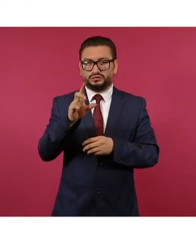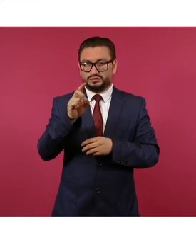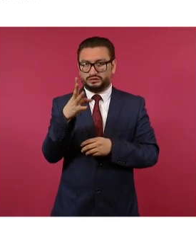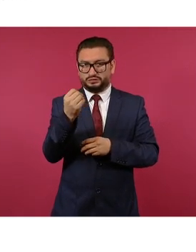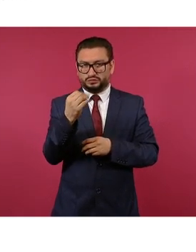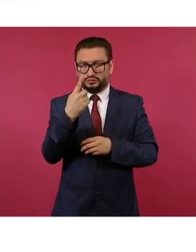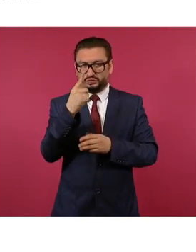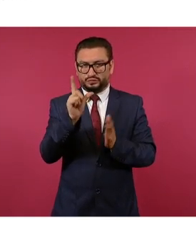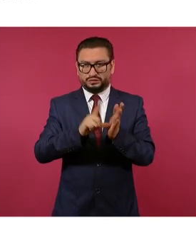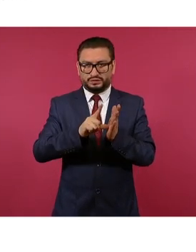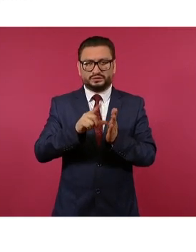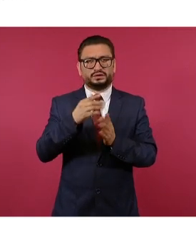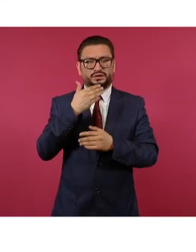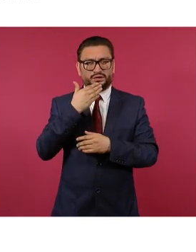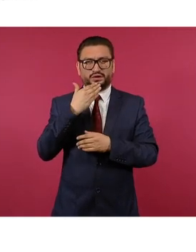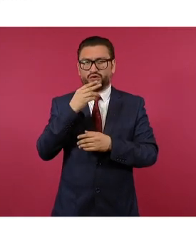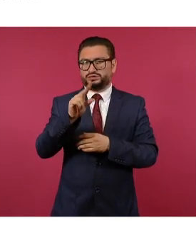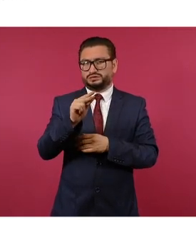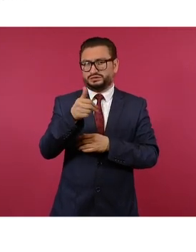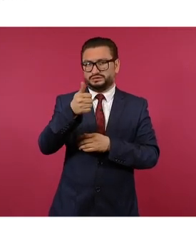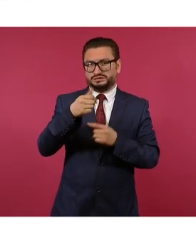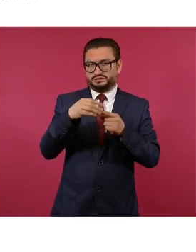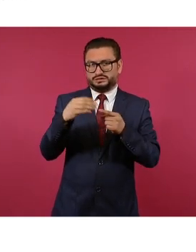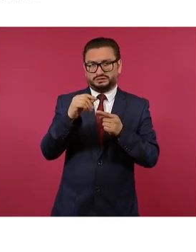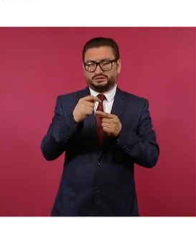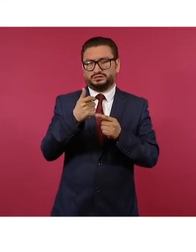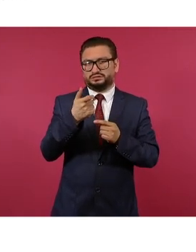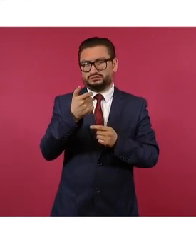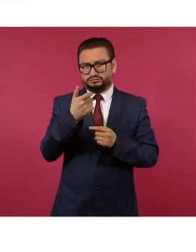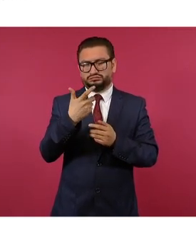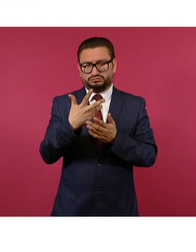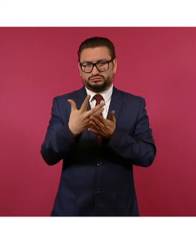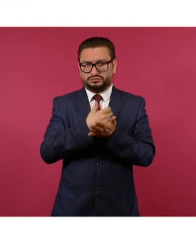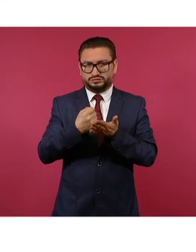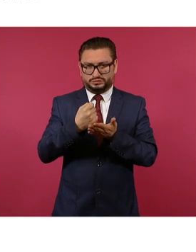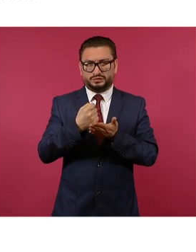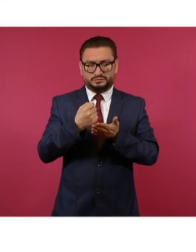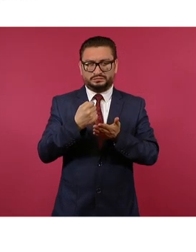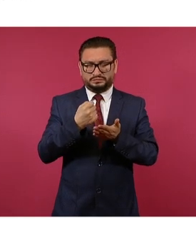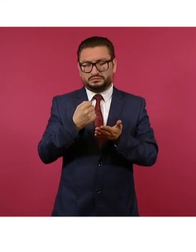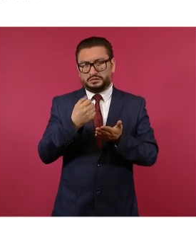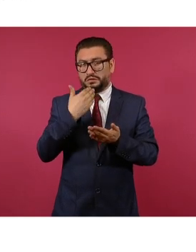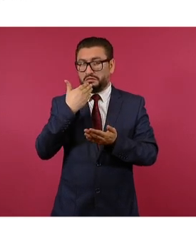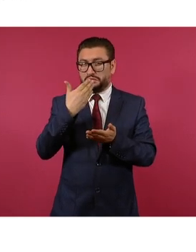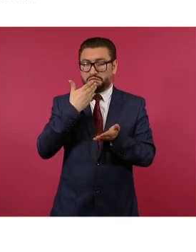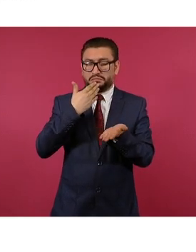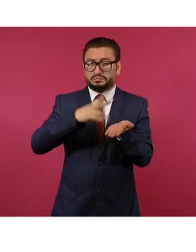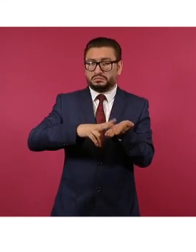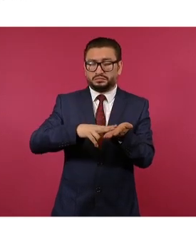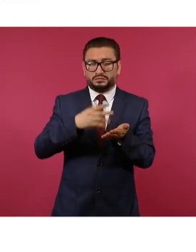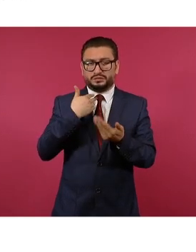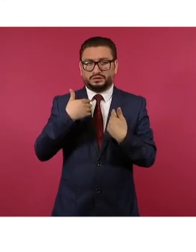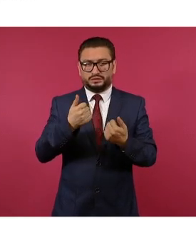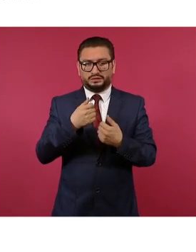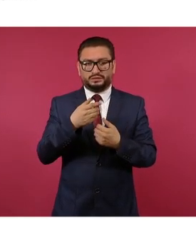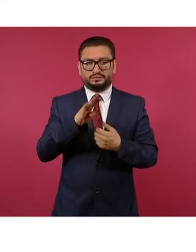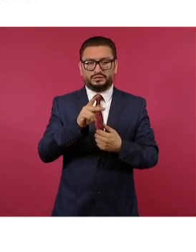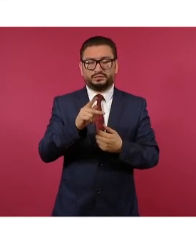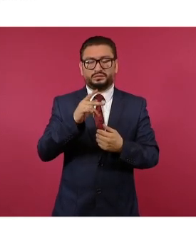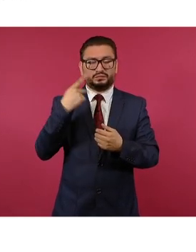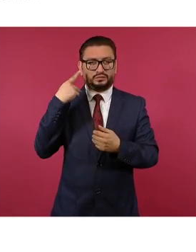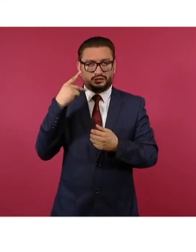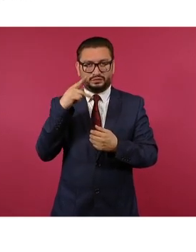$22.39 el litro, solamente 86 centavos de indicador de ganancia, tema que vale la pena mencionar. BP en Puebla,